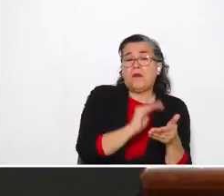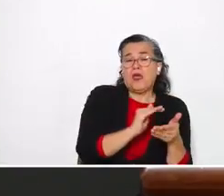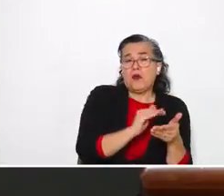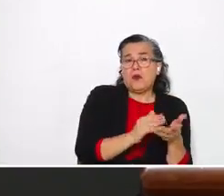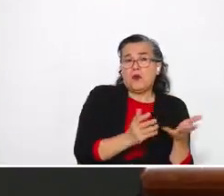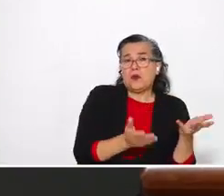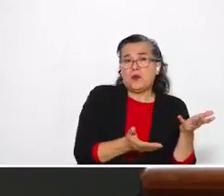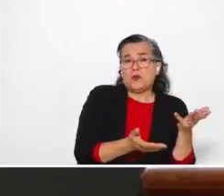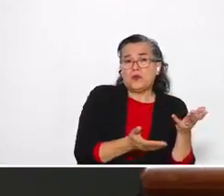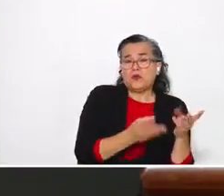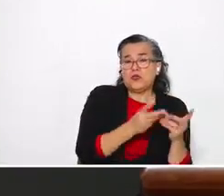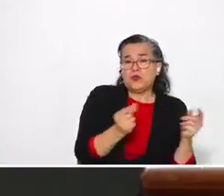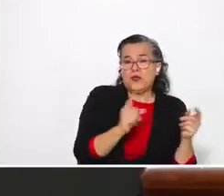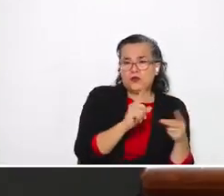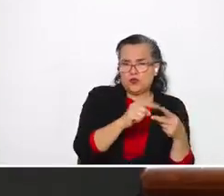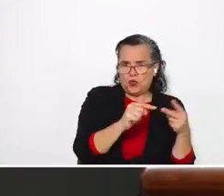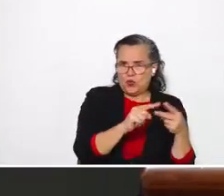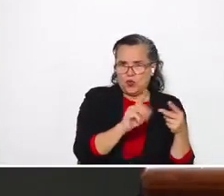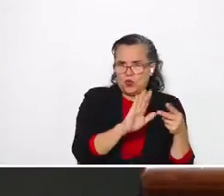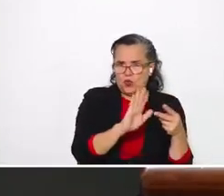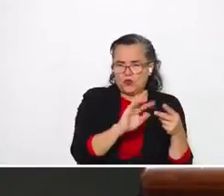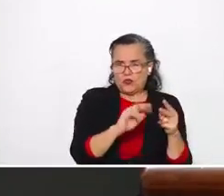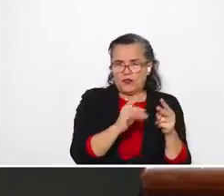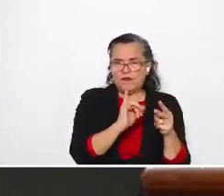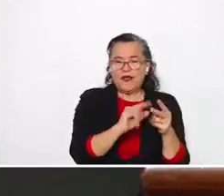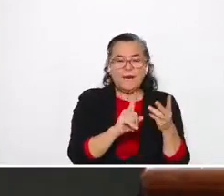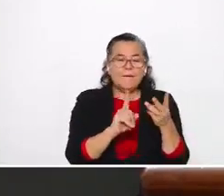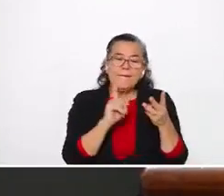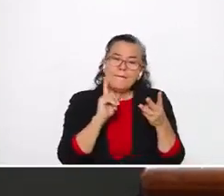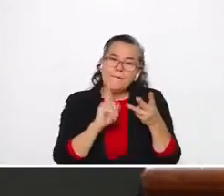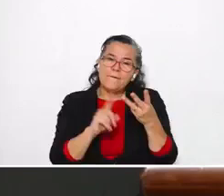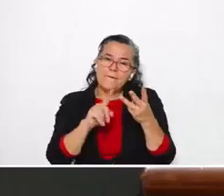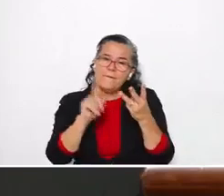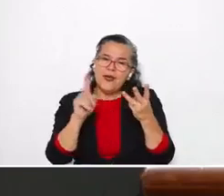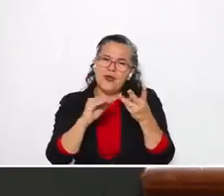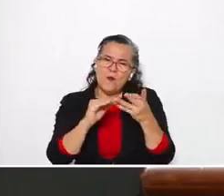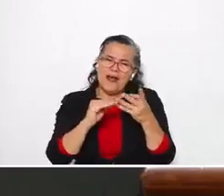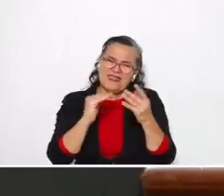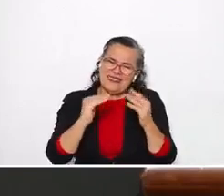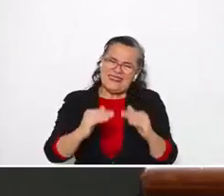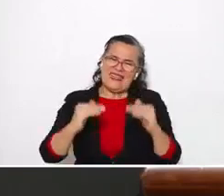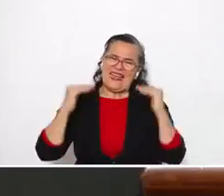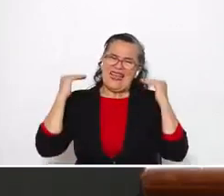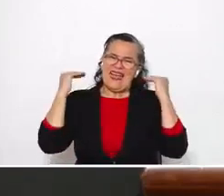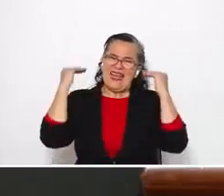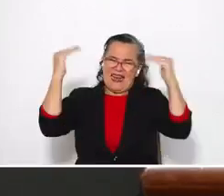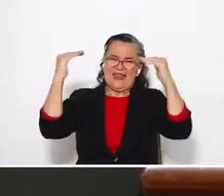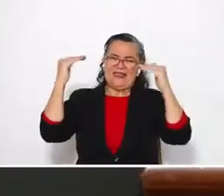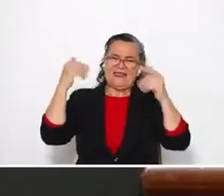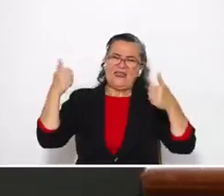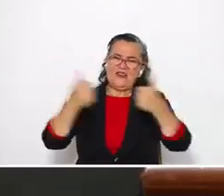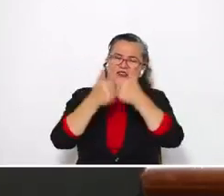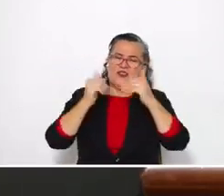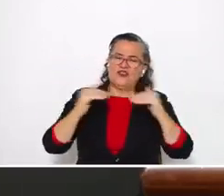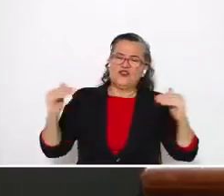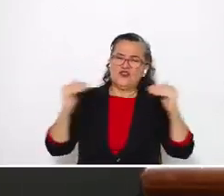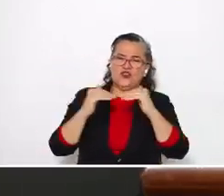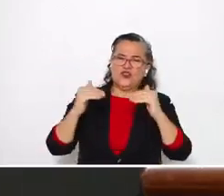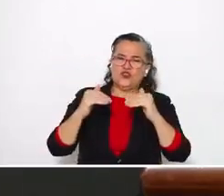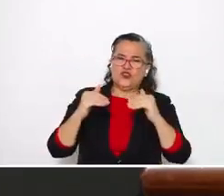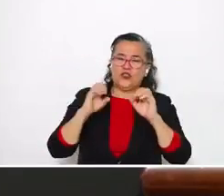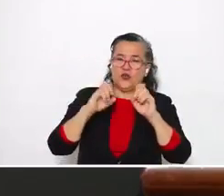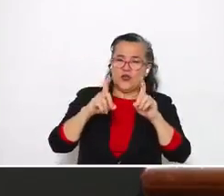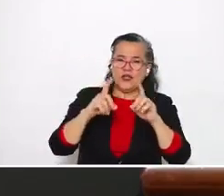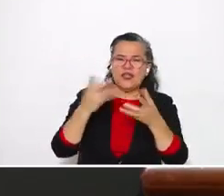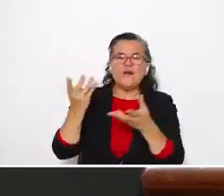estén resueltos, pero es que los más grandes retos de este nivel educativo